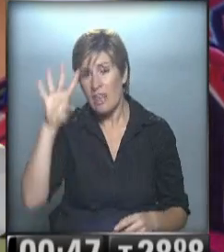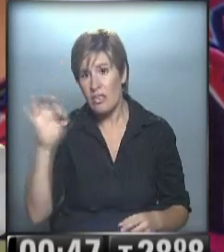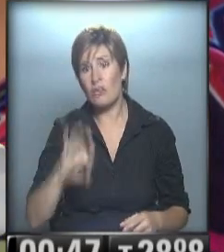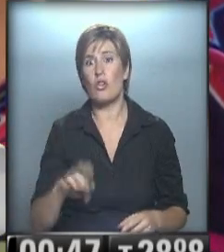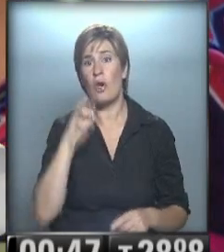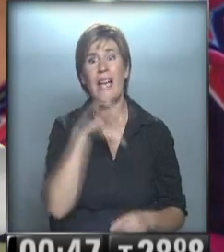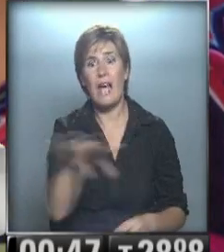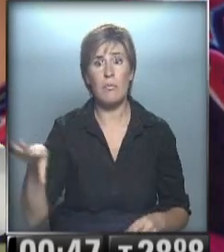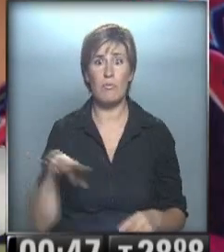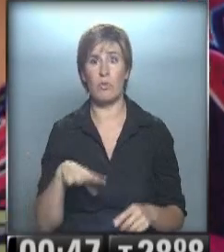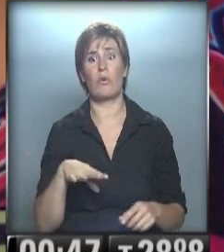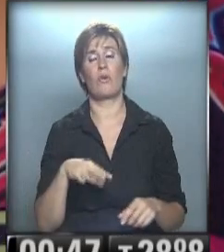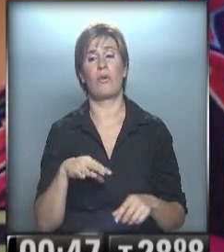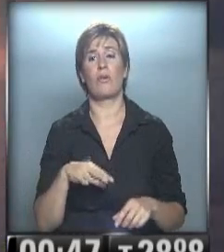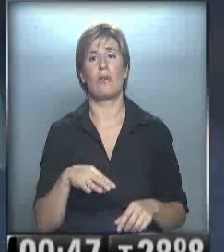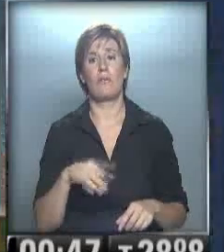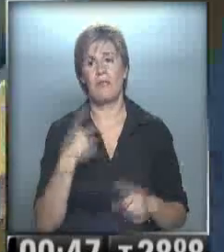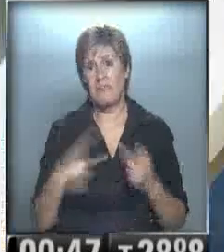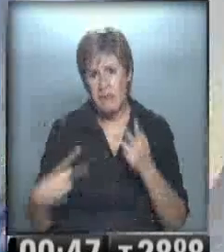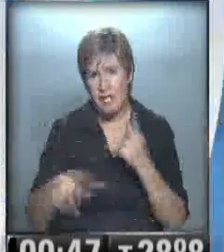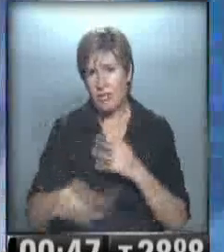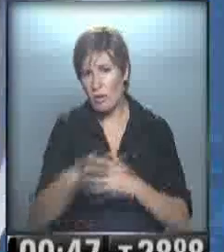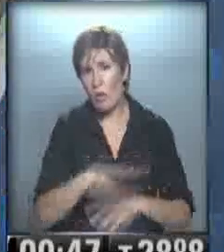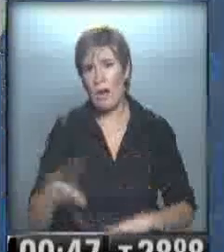numerosas regiones del país.